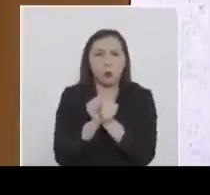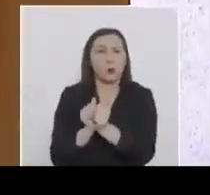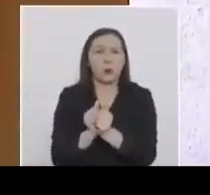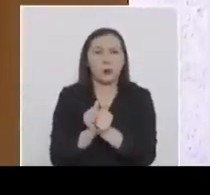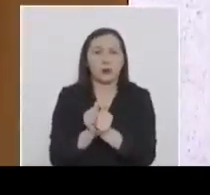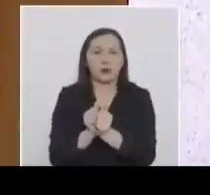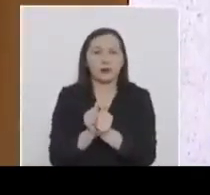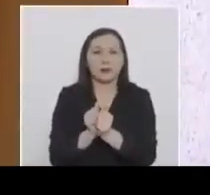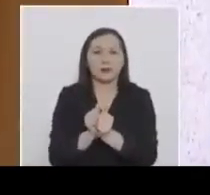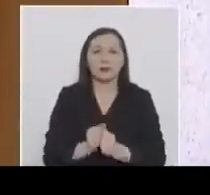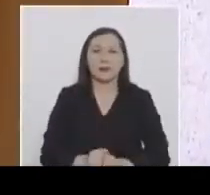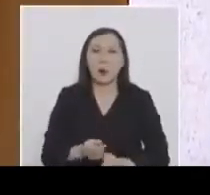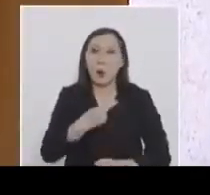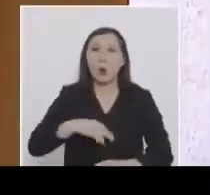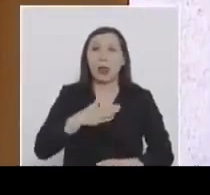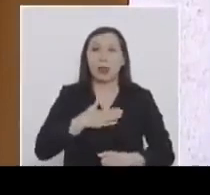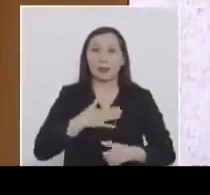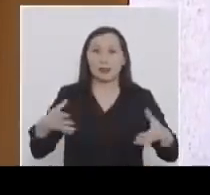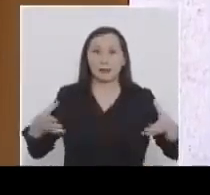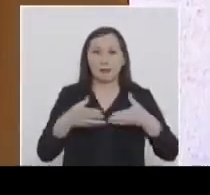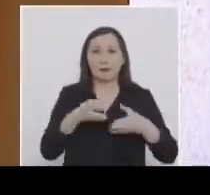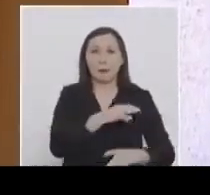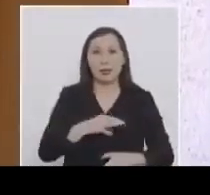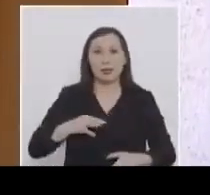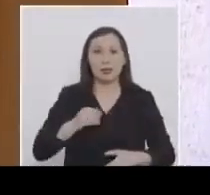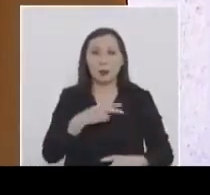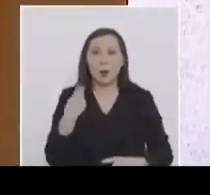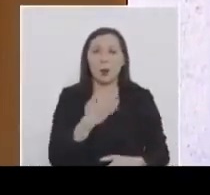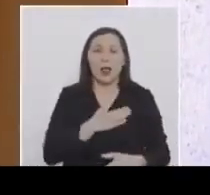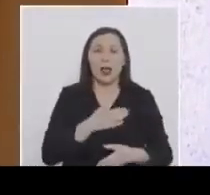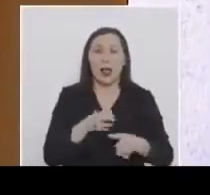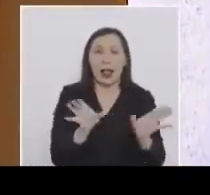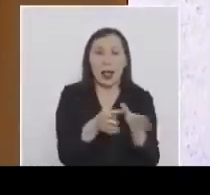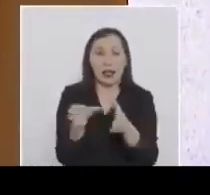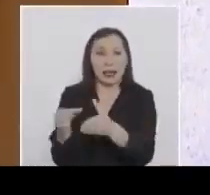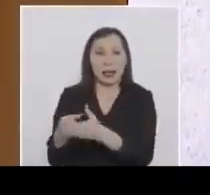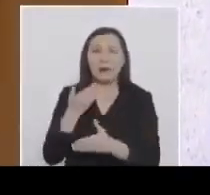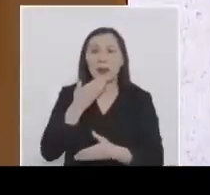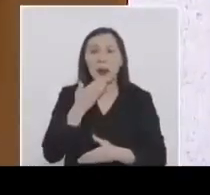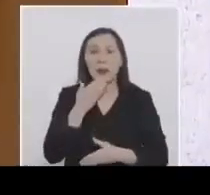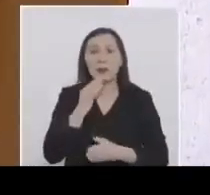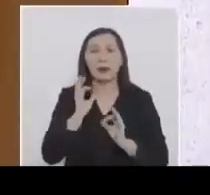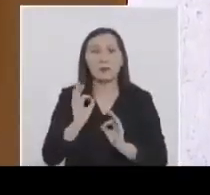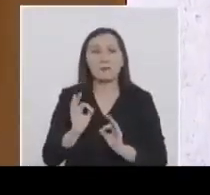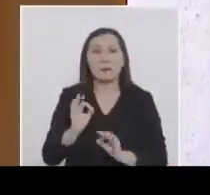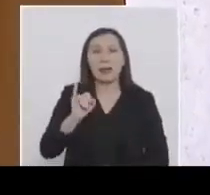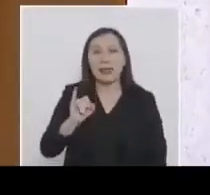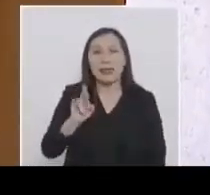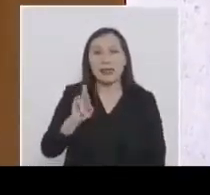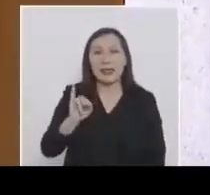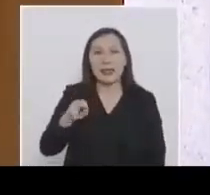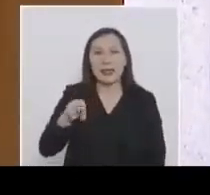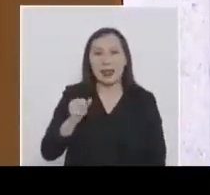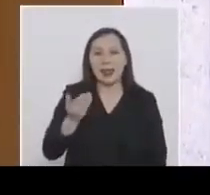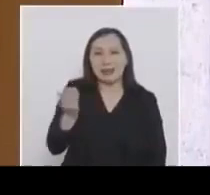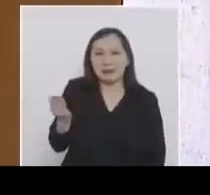a nuestro gabinete, nuestros equipos y también personalmente a Irina.